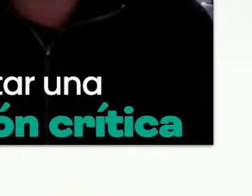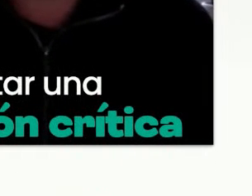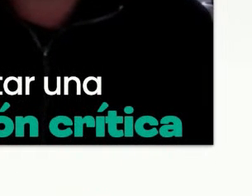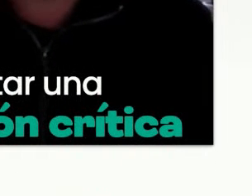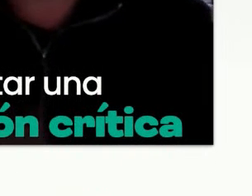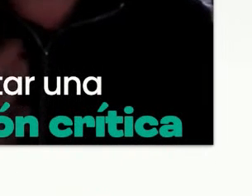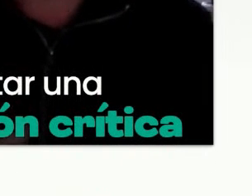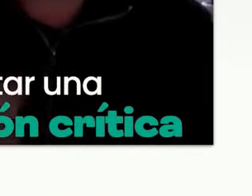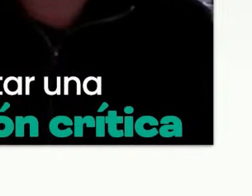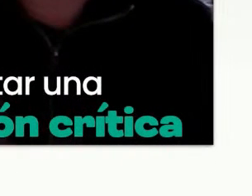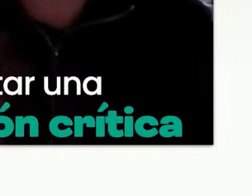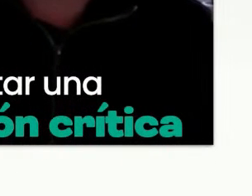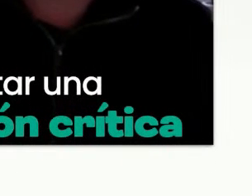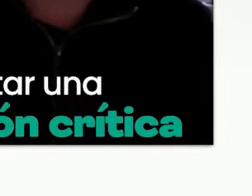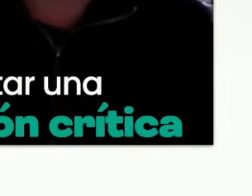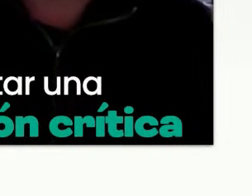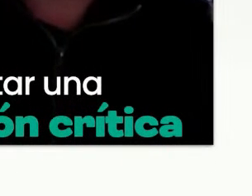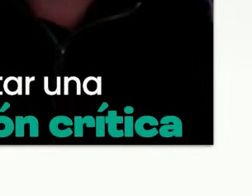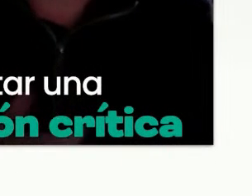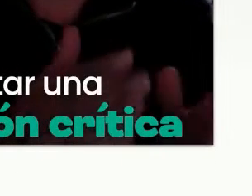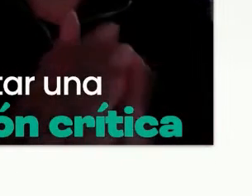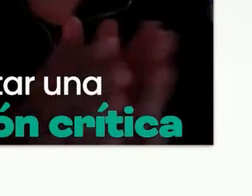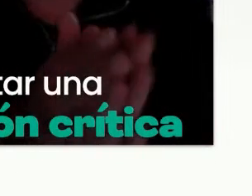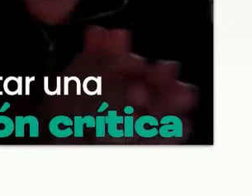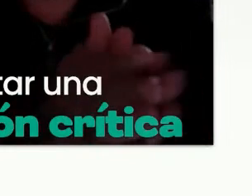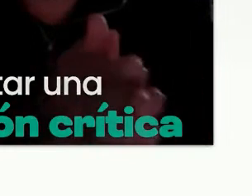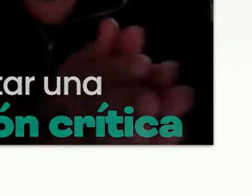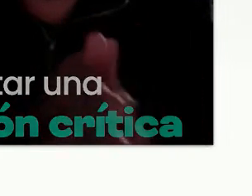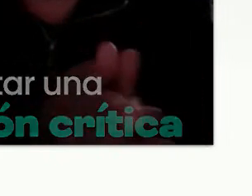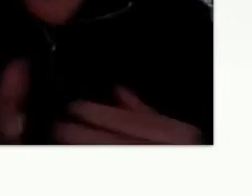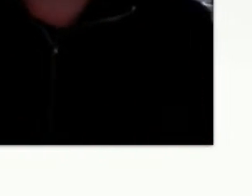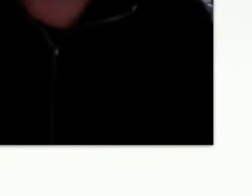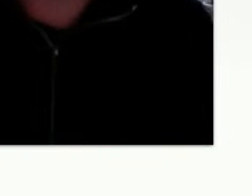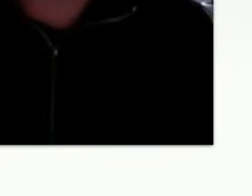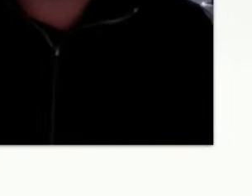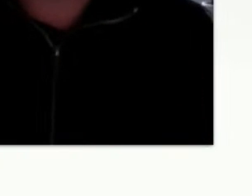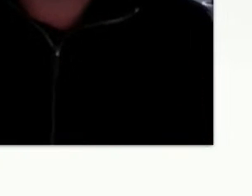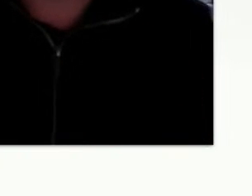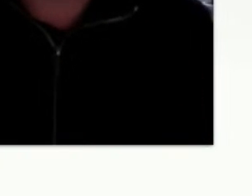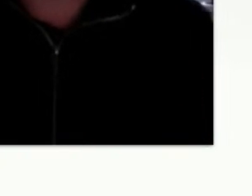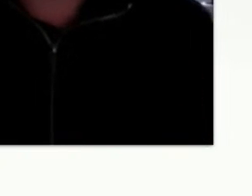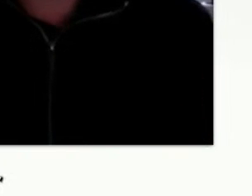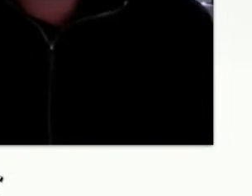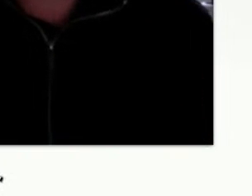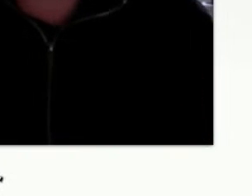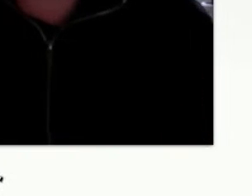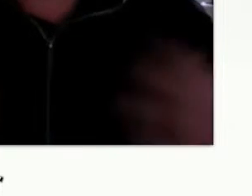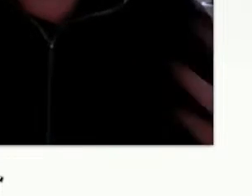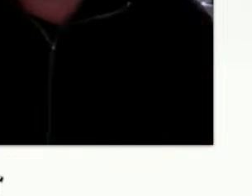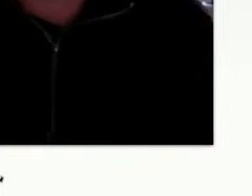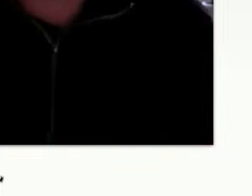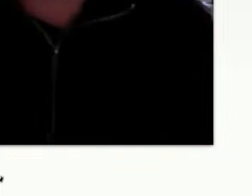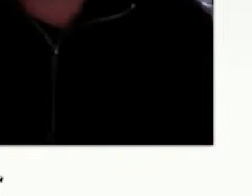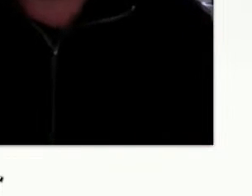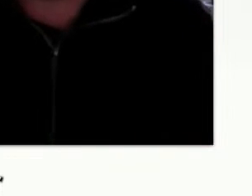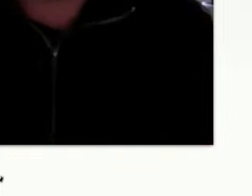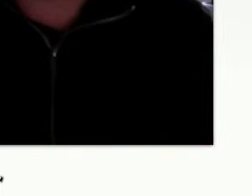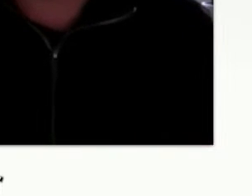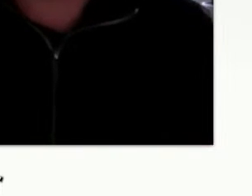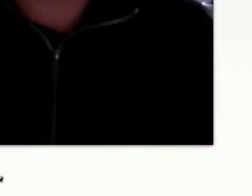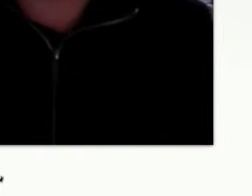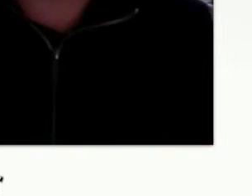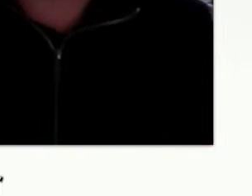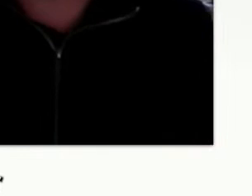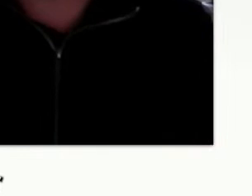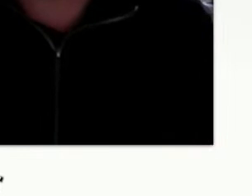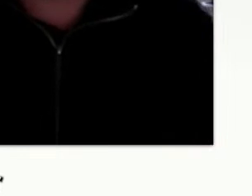críticos, aprovechar la apertura y ahora sí que lo filoso de este tipo de actividades para aportar